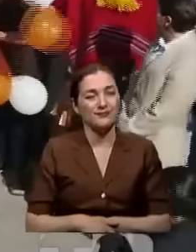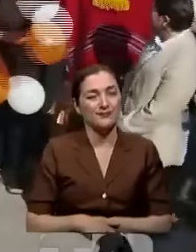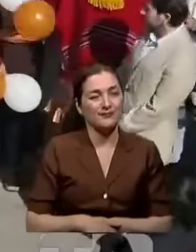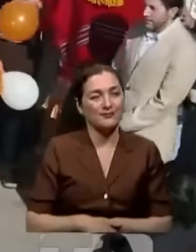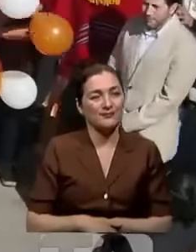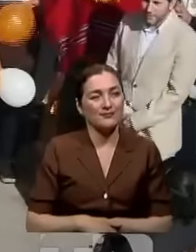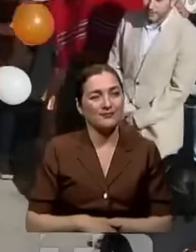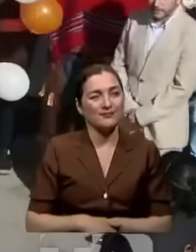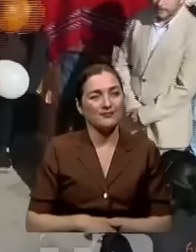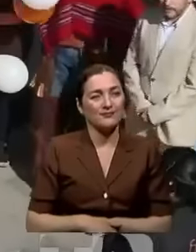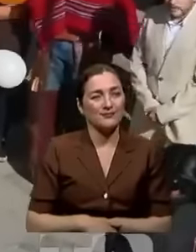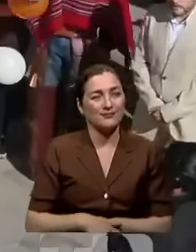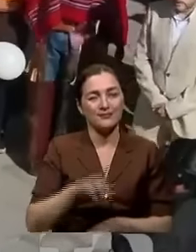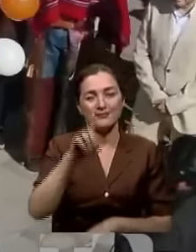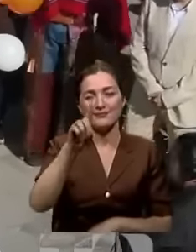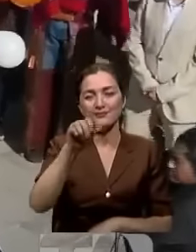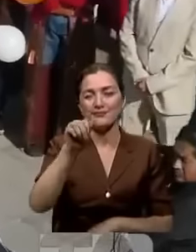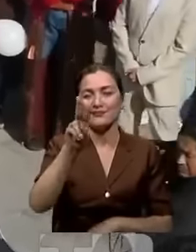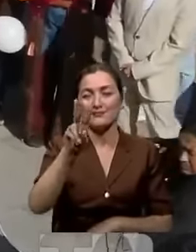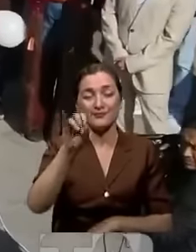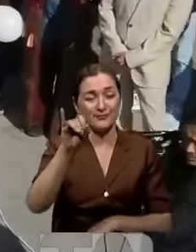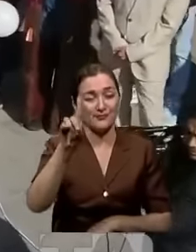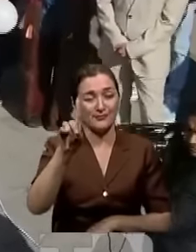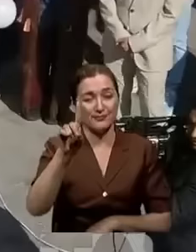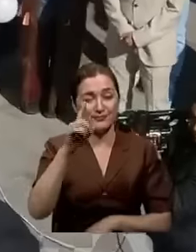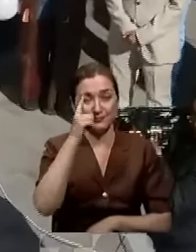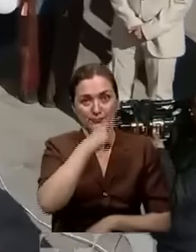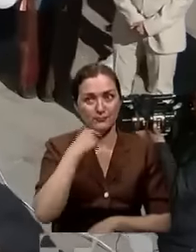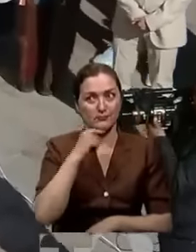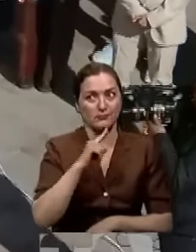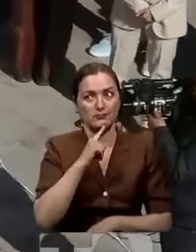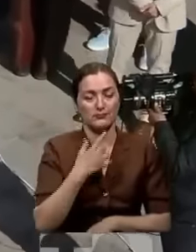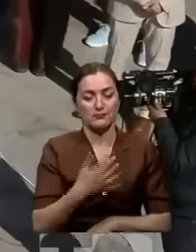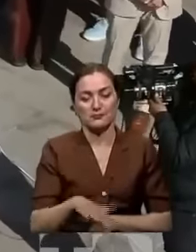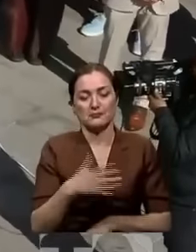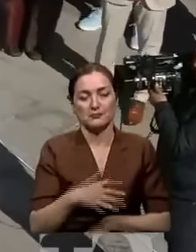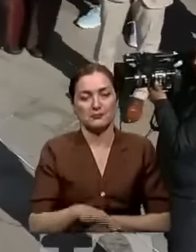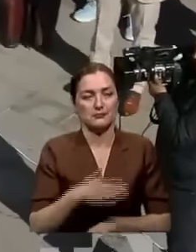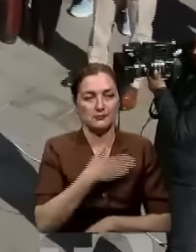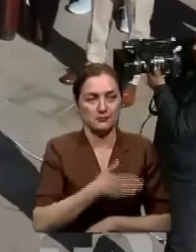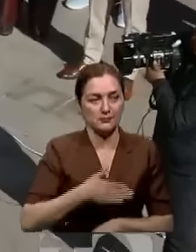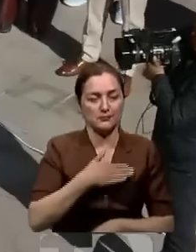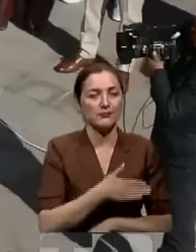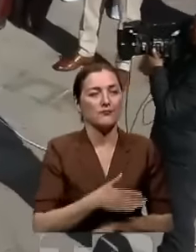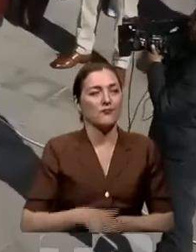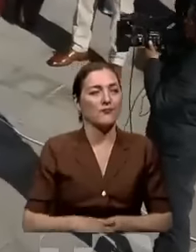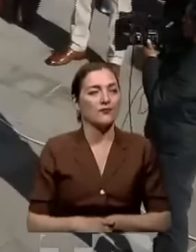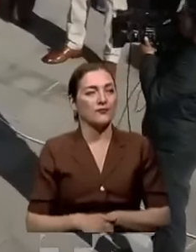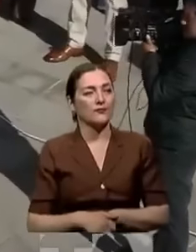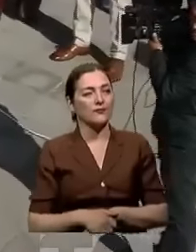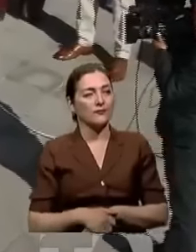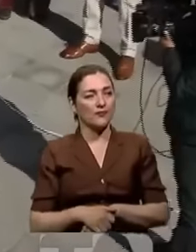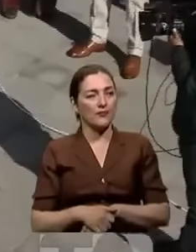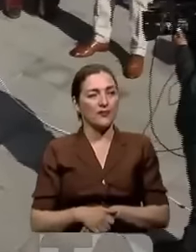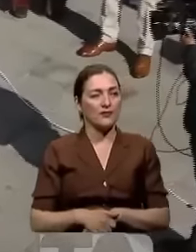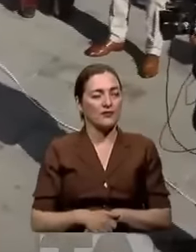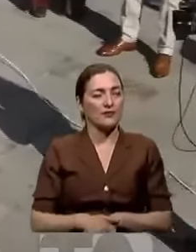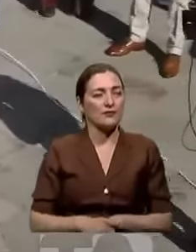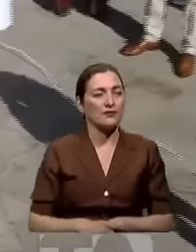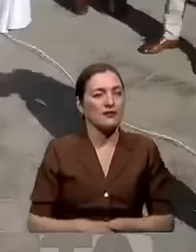por ahí se está riendo, Elizabeth está con una cara bastante seria, pero por favor, los invitamos ya a iniciar. iniciar con